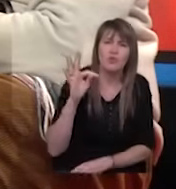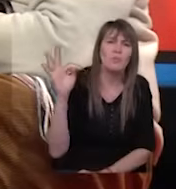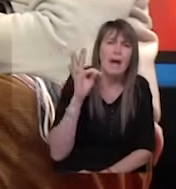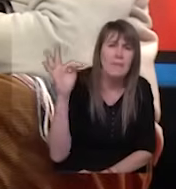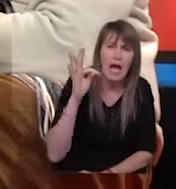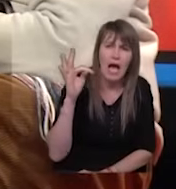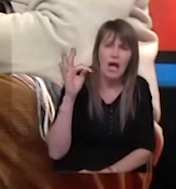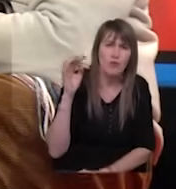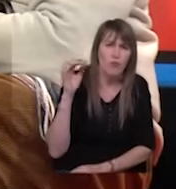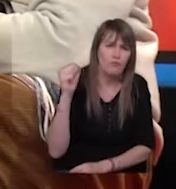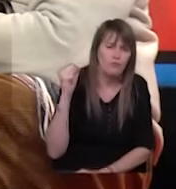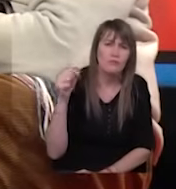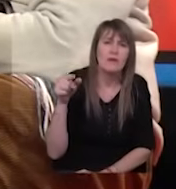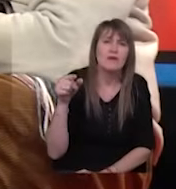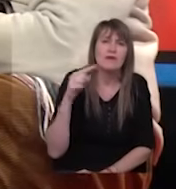de la